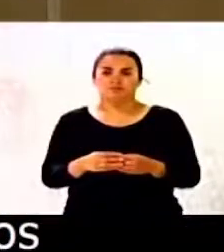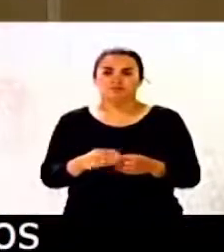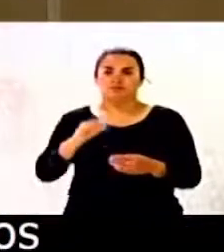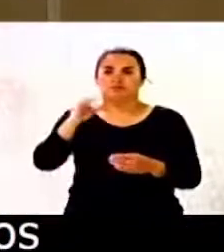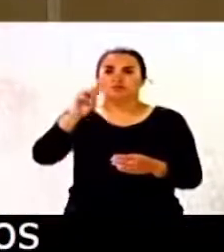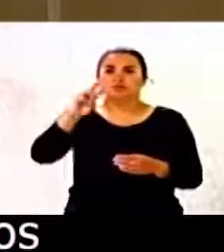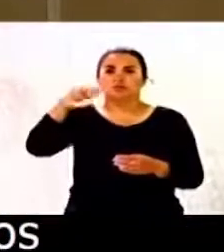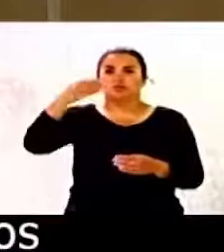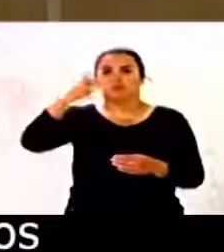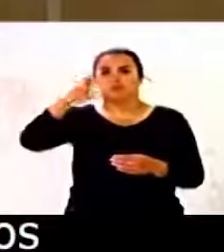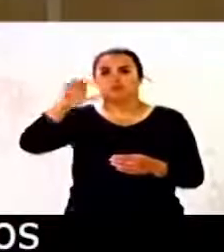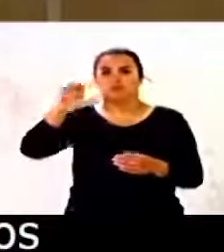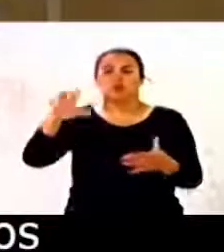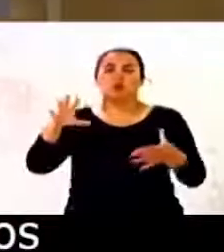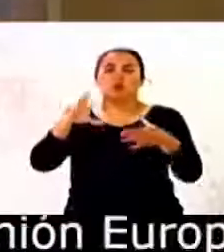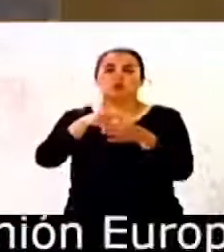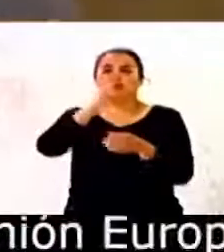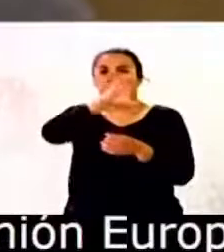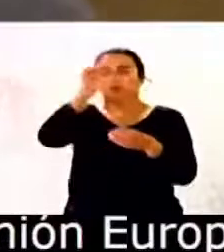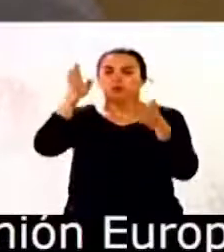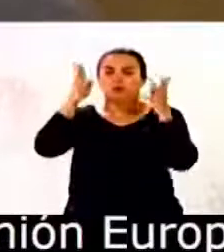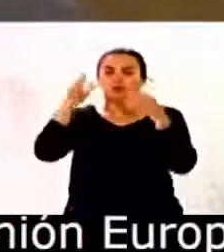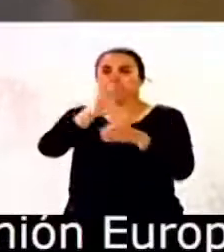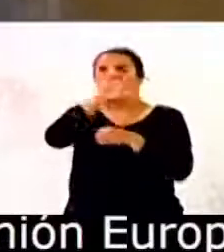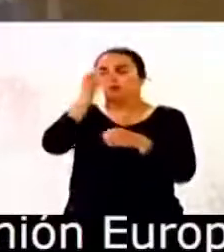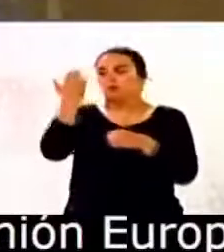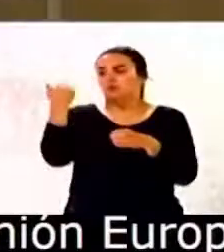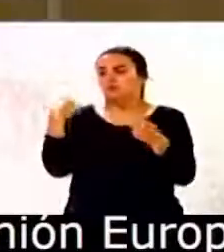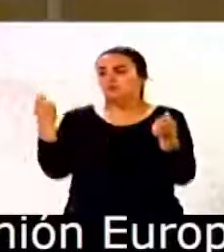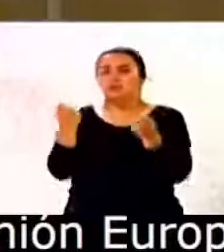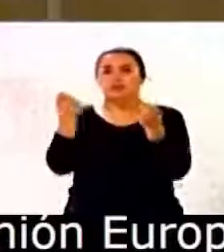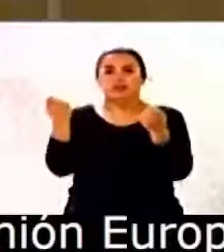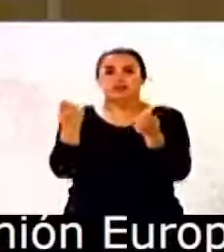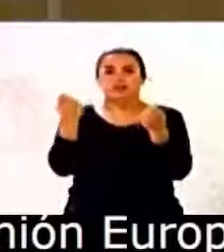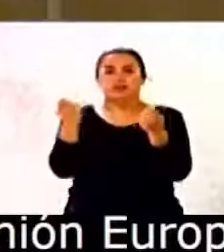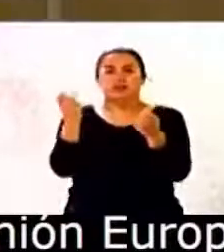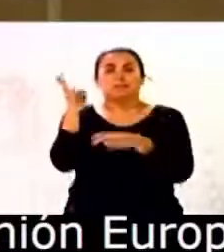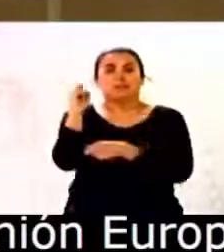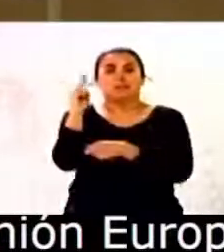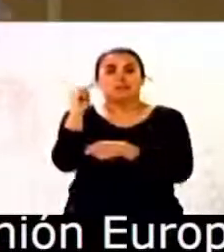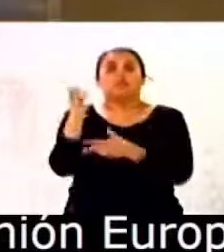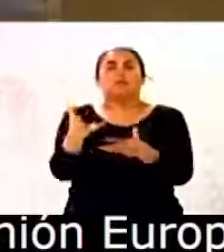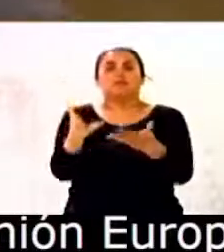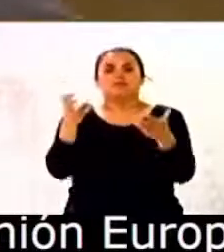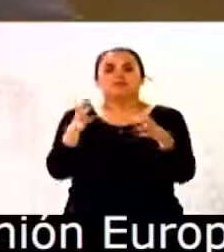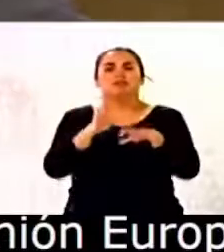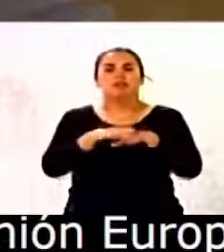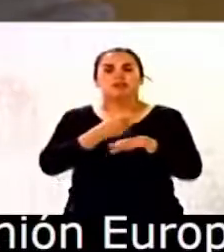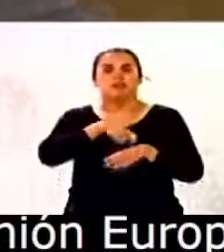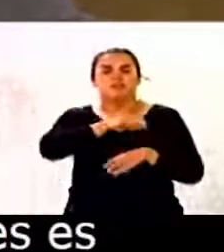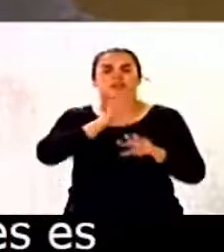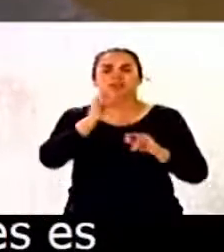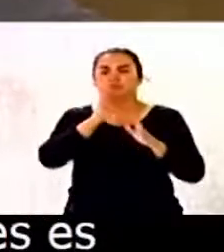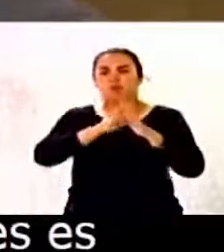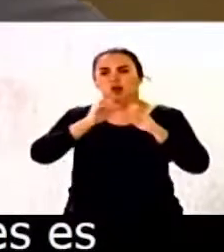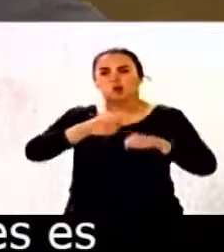de la Unión Europea, del Consejo de Europa, que se celebró el pasado viernes, es muy beneficiosa para España, porque el acuerdo que tanto